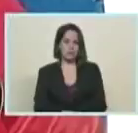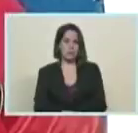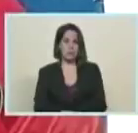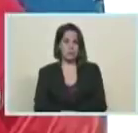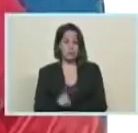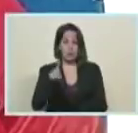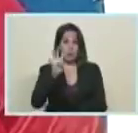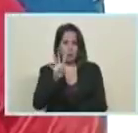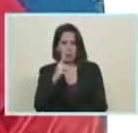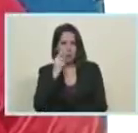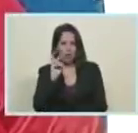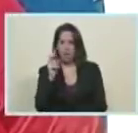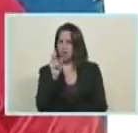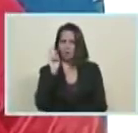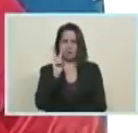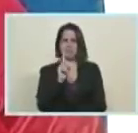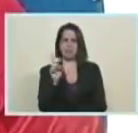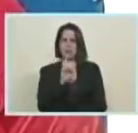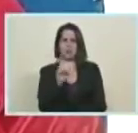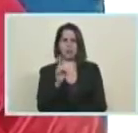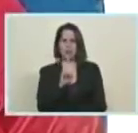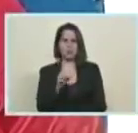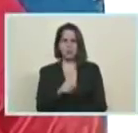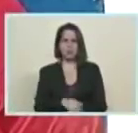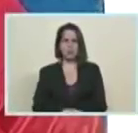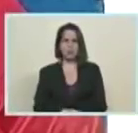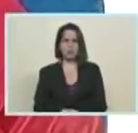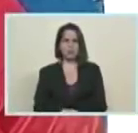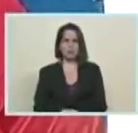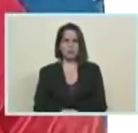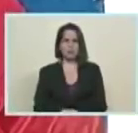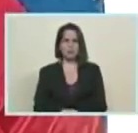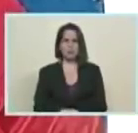Está la 4, yo no he visto la 4.